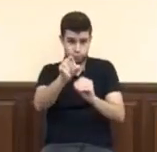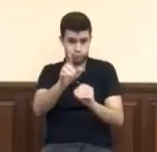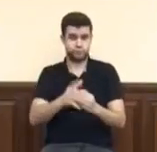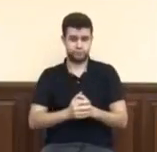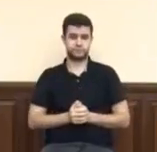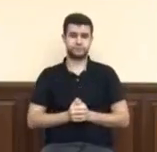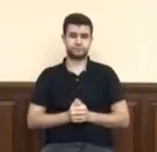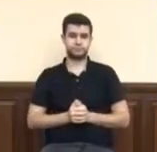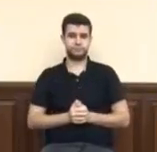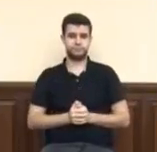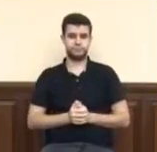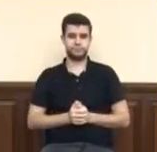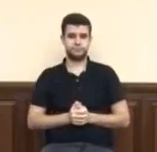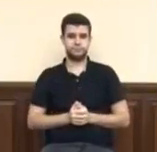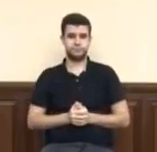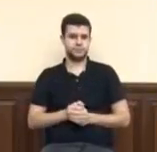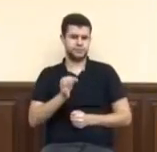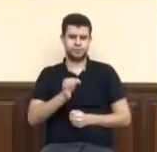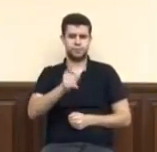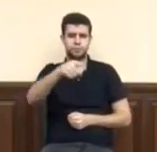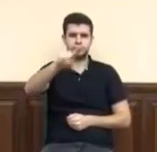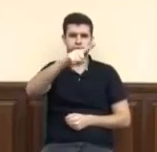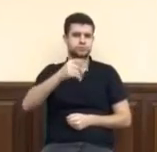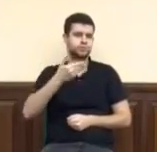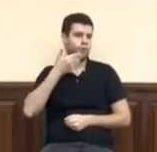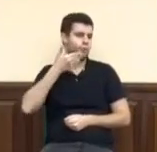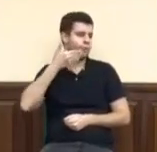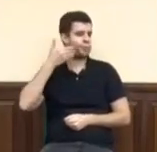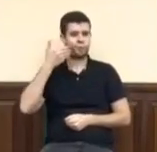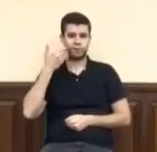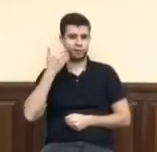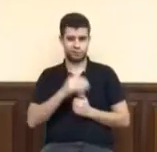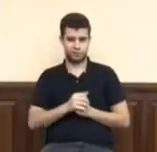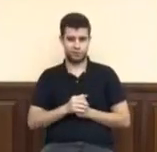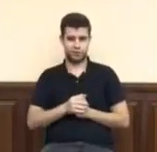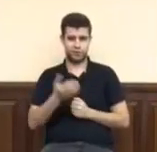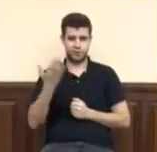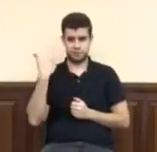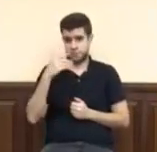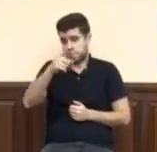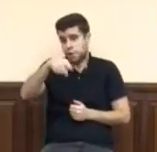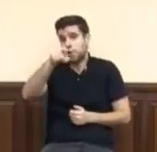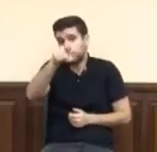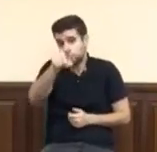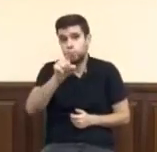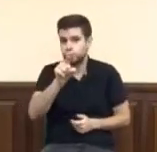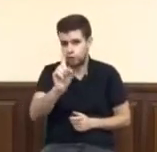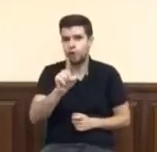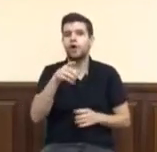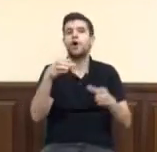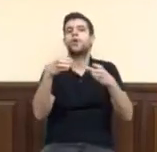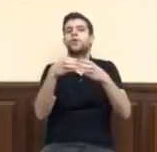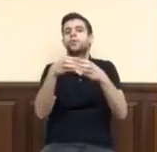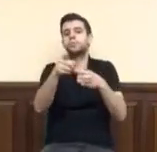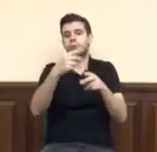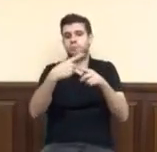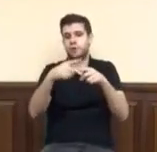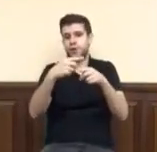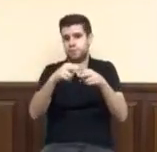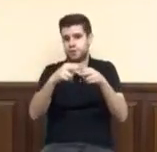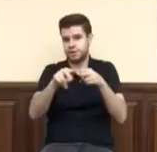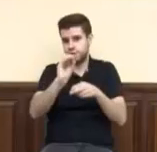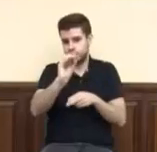Qué orgullosos debieron de sentirse ustedes cuando recibieron ustedes su partido, que recibió